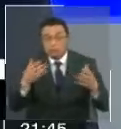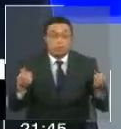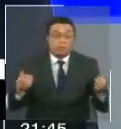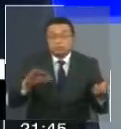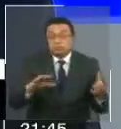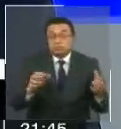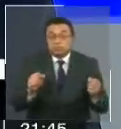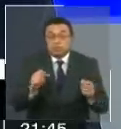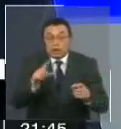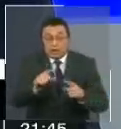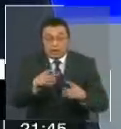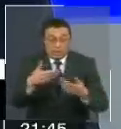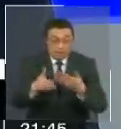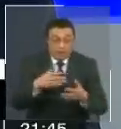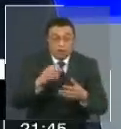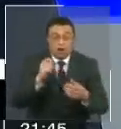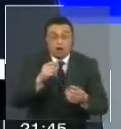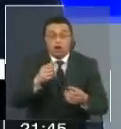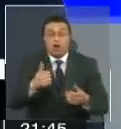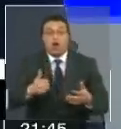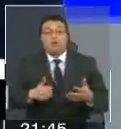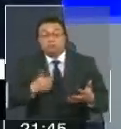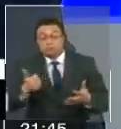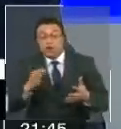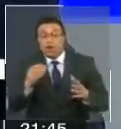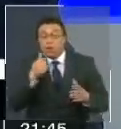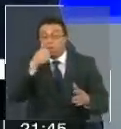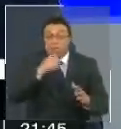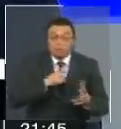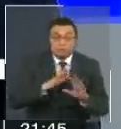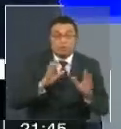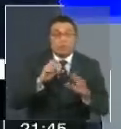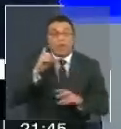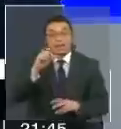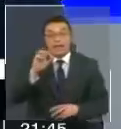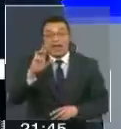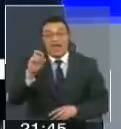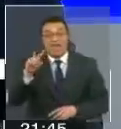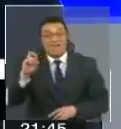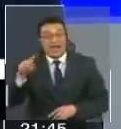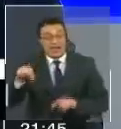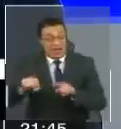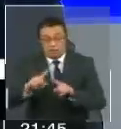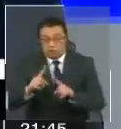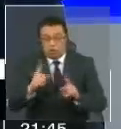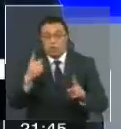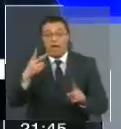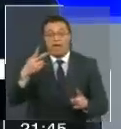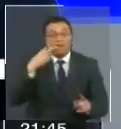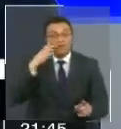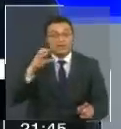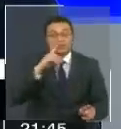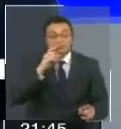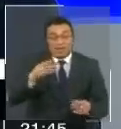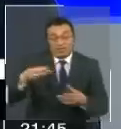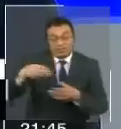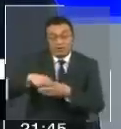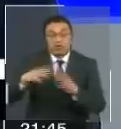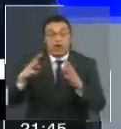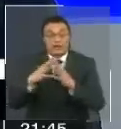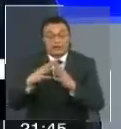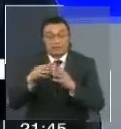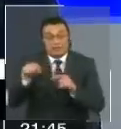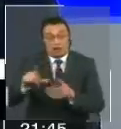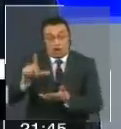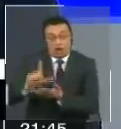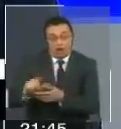encubridor. Lo concreto es que esta es una causa que no es de la caravana, sino que es una causa respecto a una víctima del regimiento que estaba en el regimiento, una